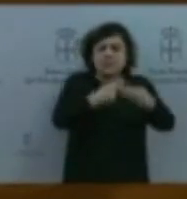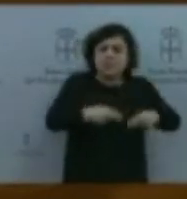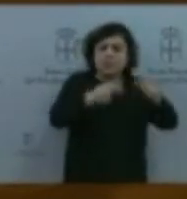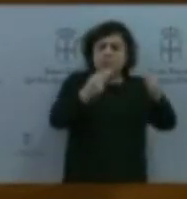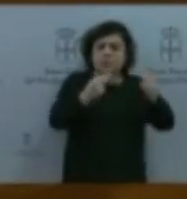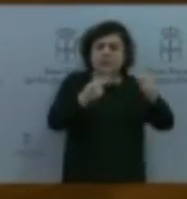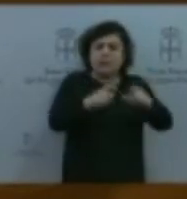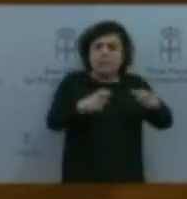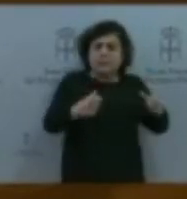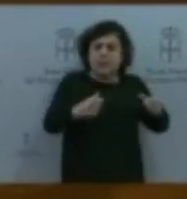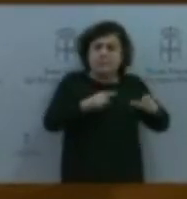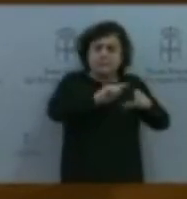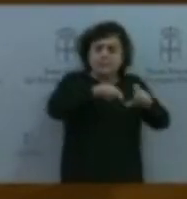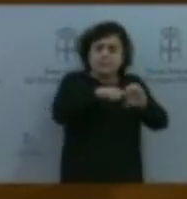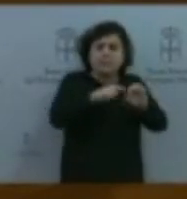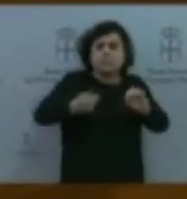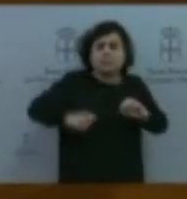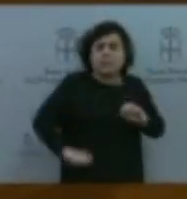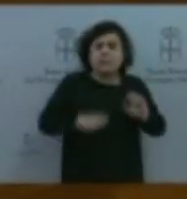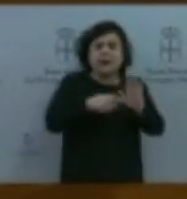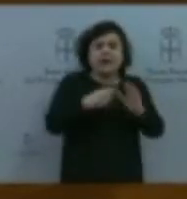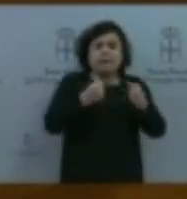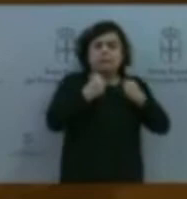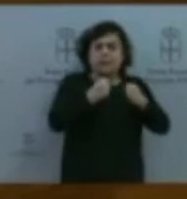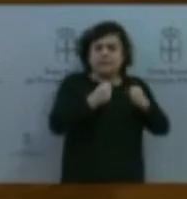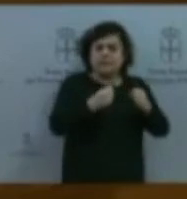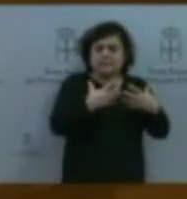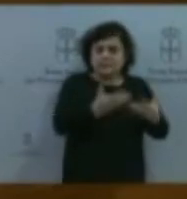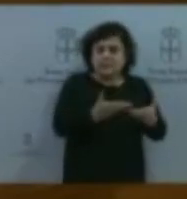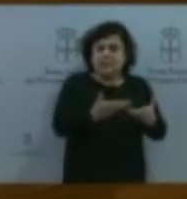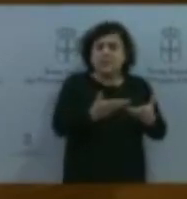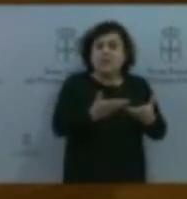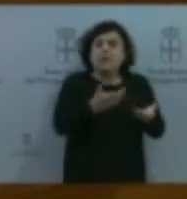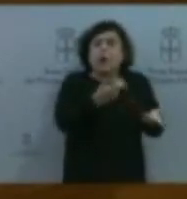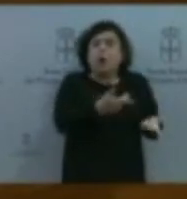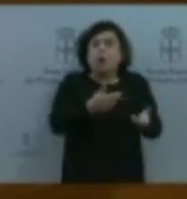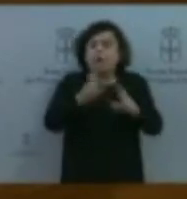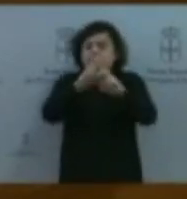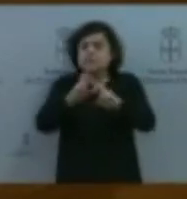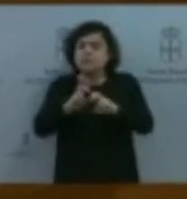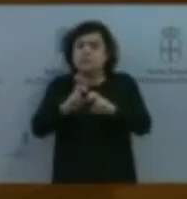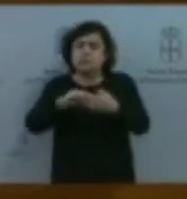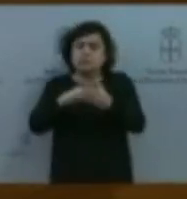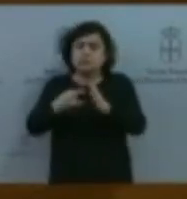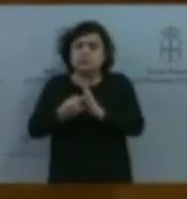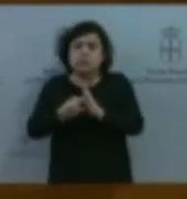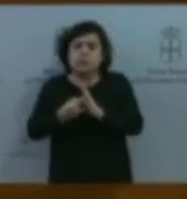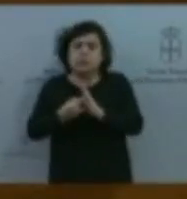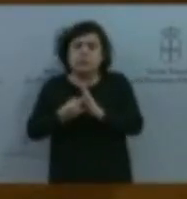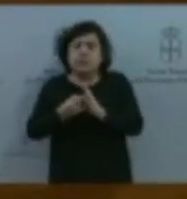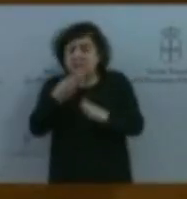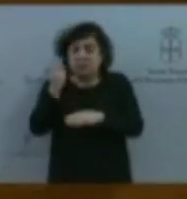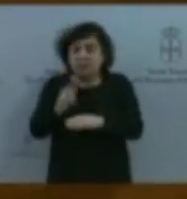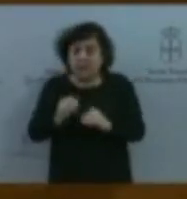más fuerte y pueda reducir las listas de espera, o buscamos una solución que es ineficiente en el medio plazo, rápida, pero que